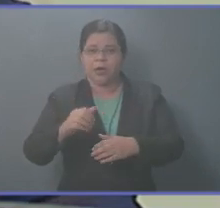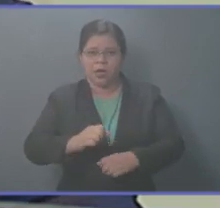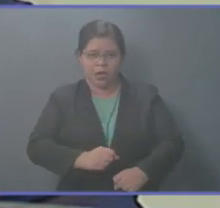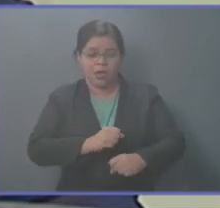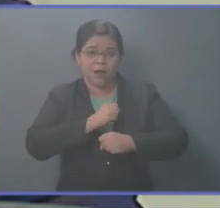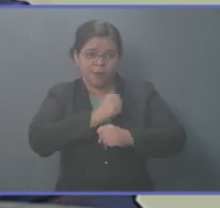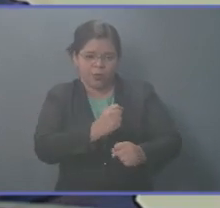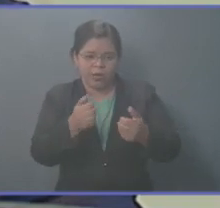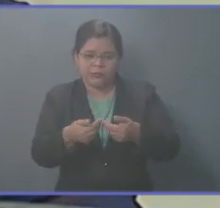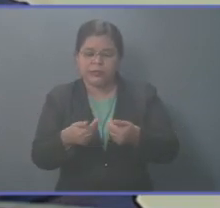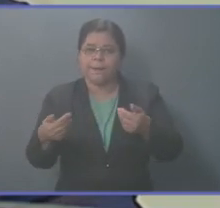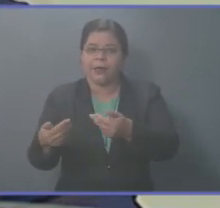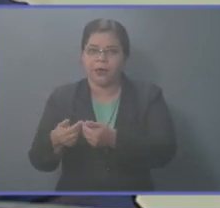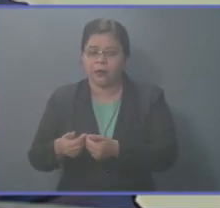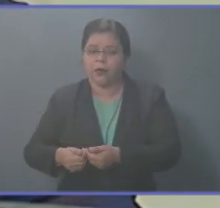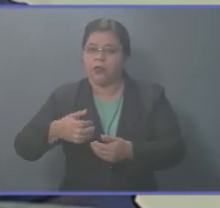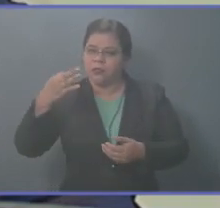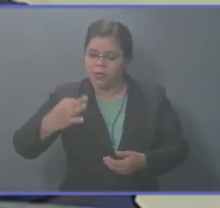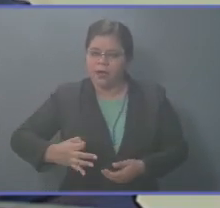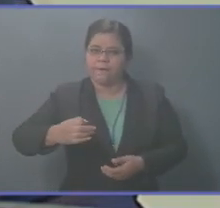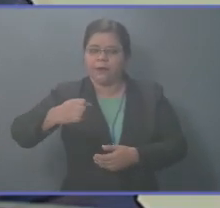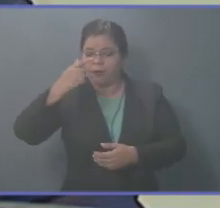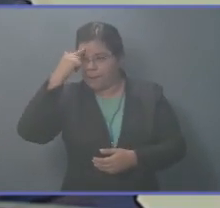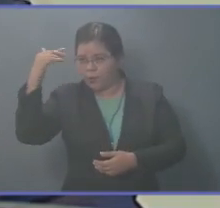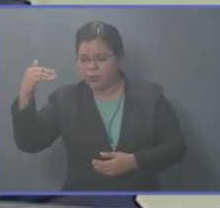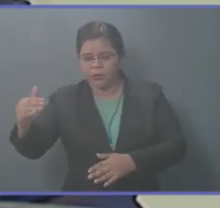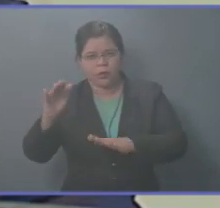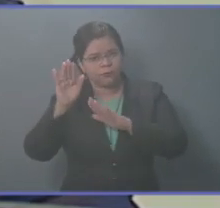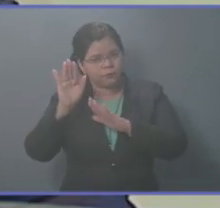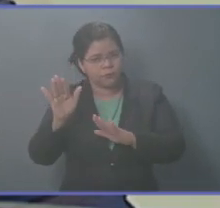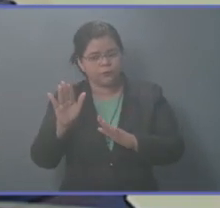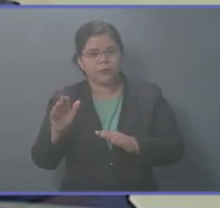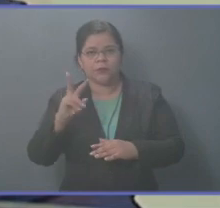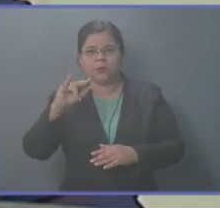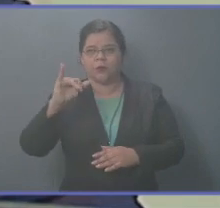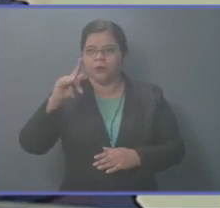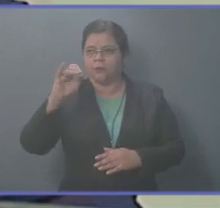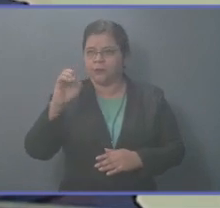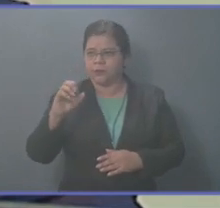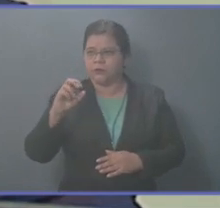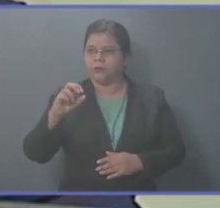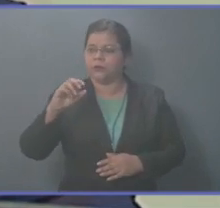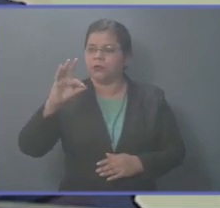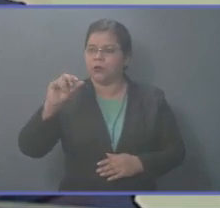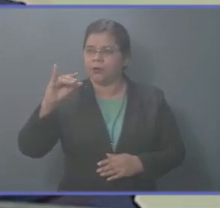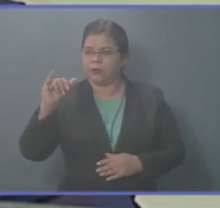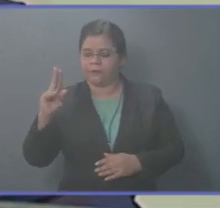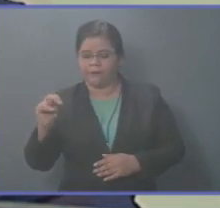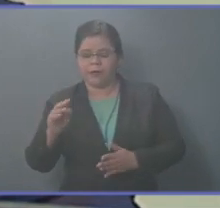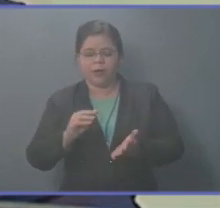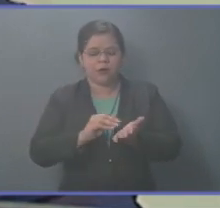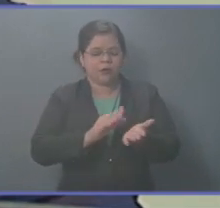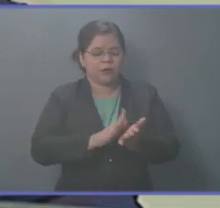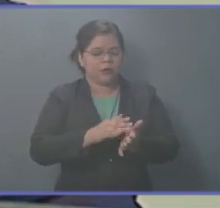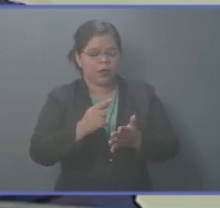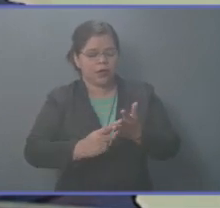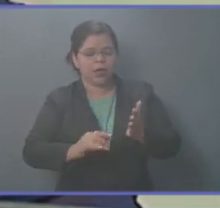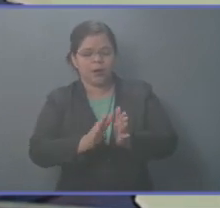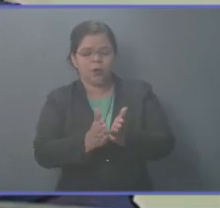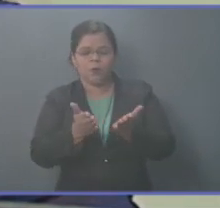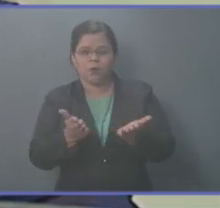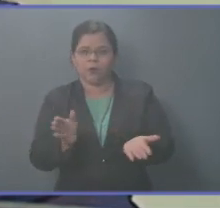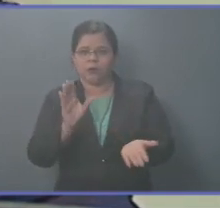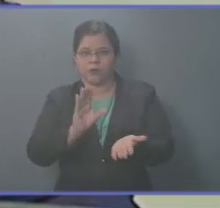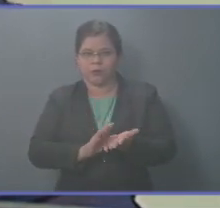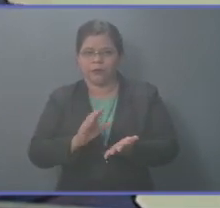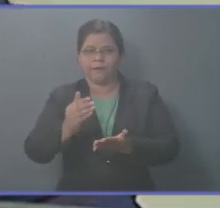invita a la prudencia política. Gabriel Mora y Vicente Fabián Benítez Rojas, Retos del Derecho Constitucional Contemporáneo, primera edición,